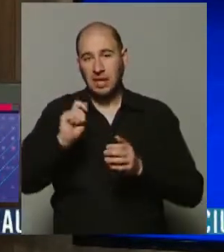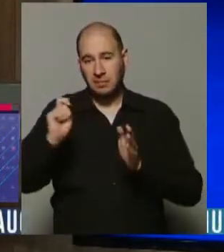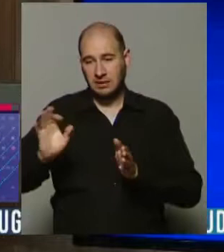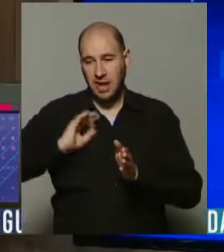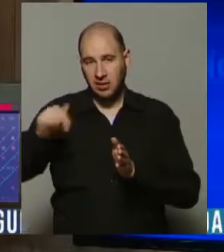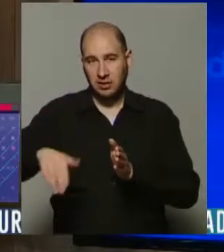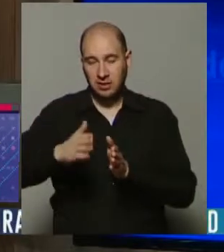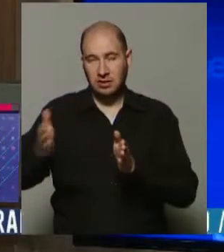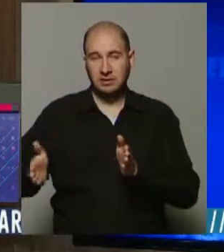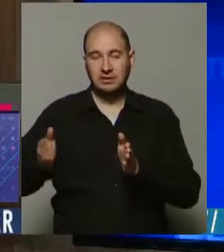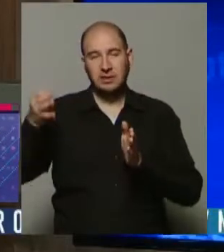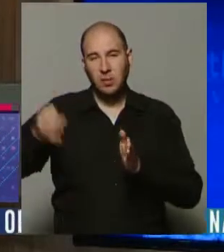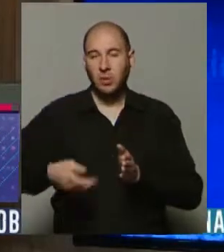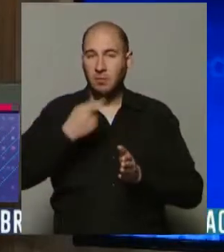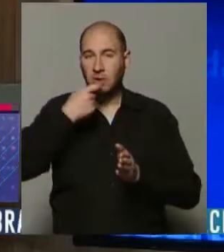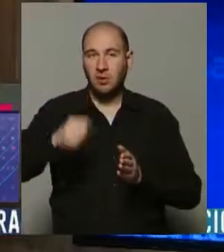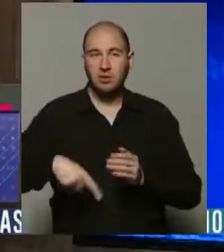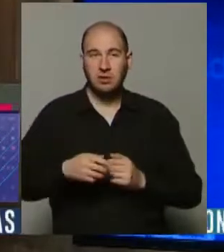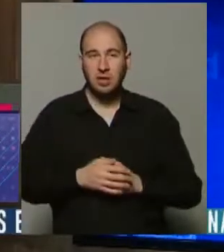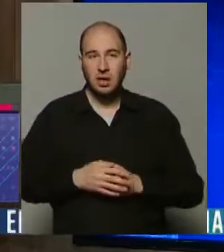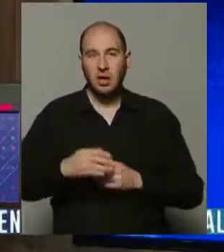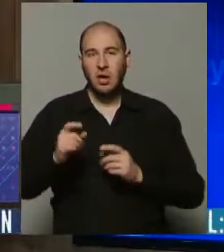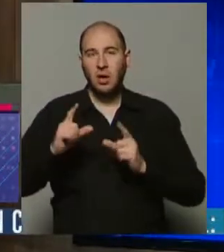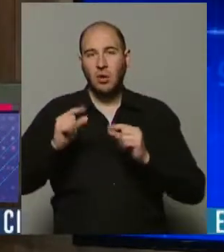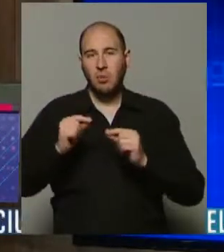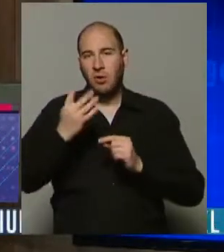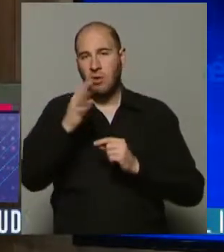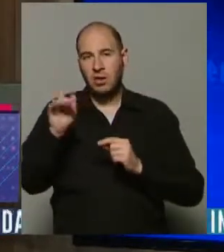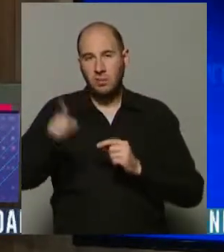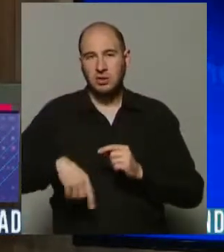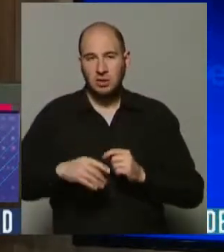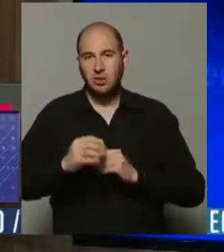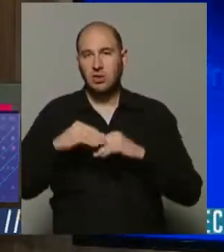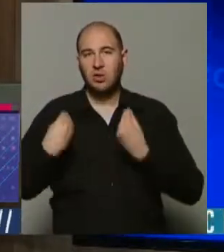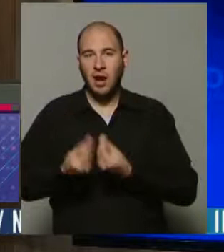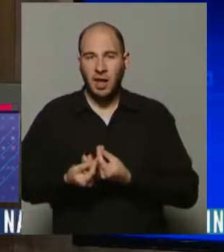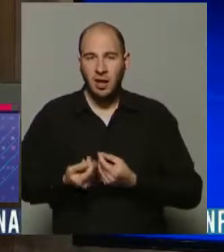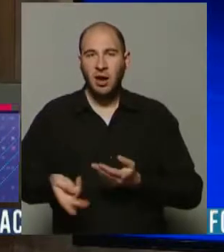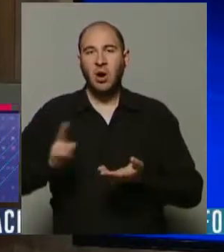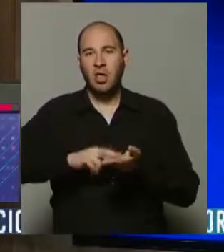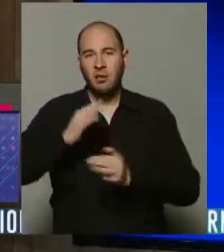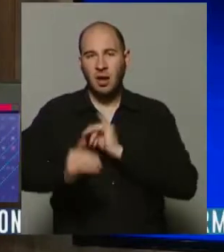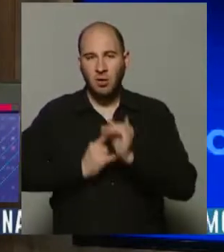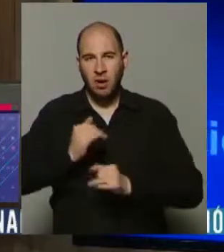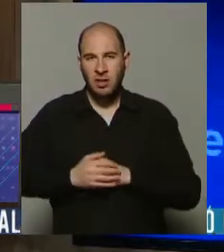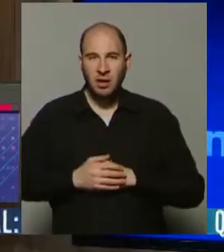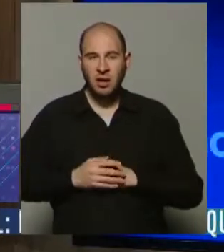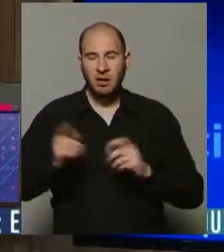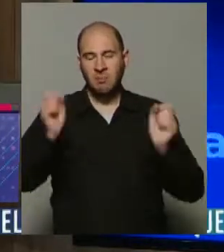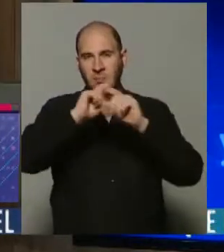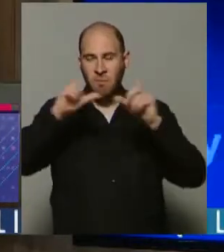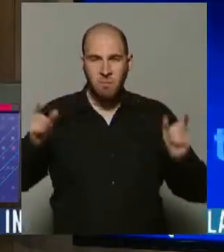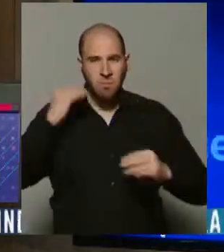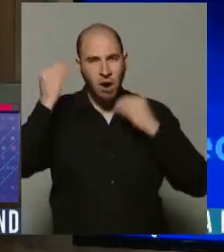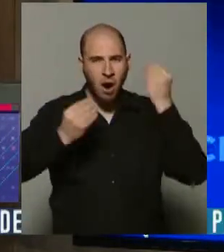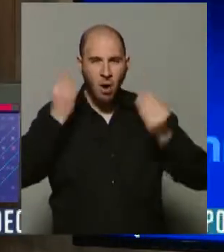este año probablemente en Mendoza lleguemos a una cifra del 40% y que, vuelvo a insistir, enciende todas las alarmas